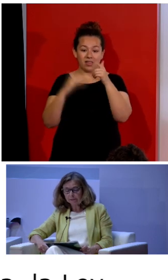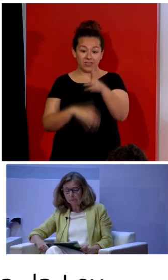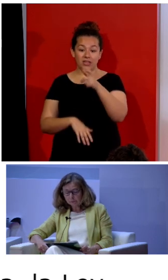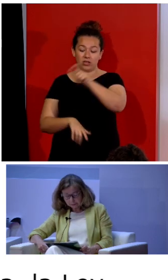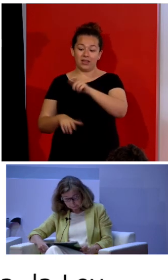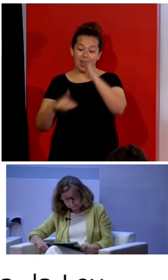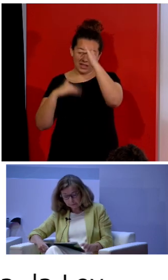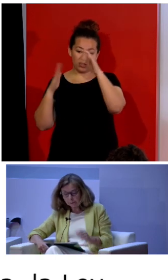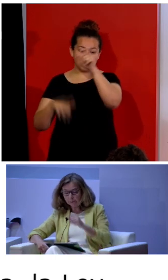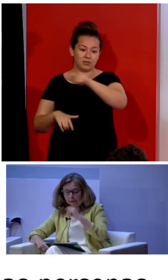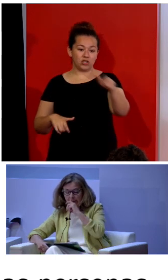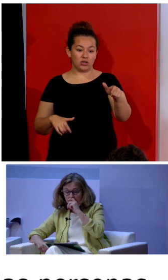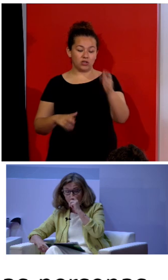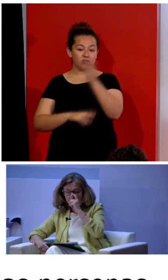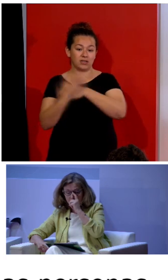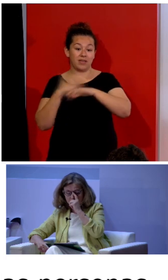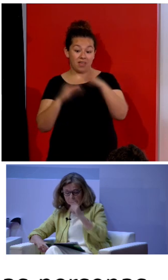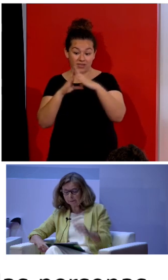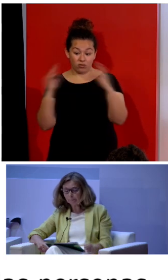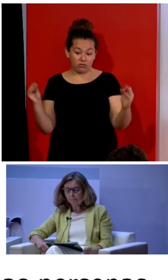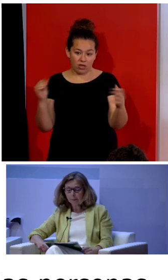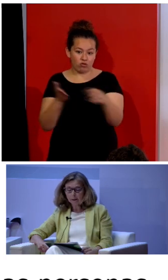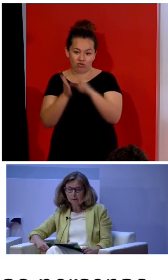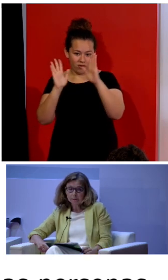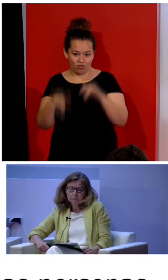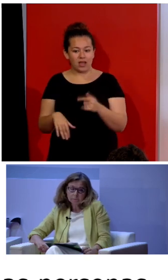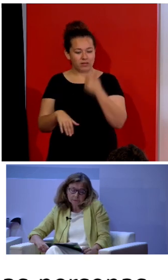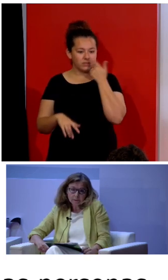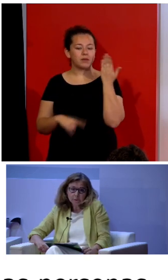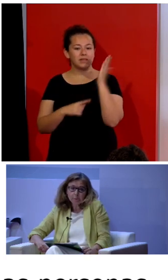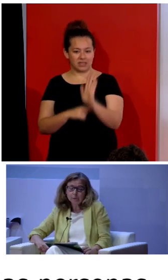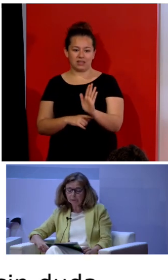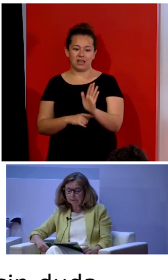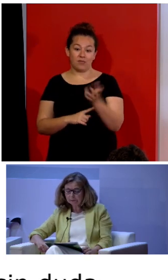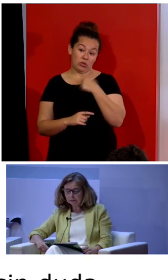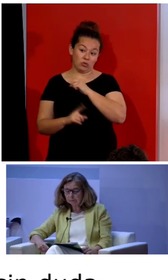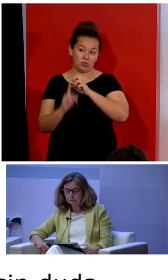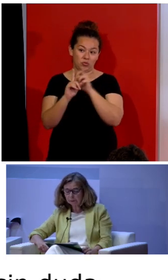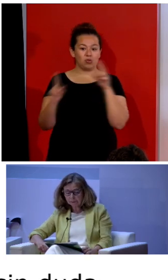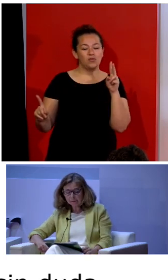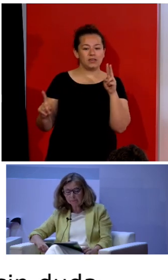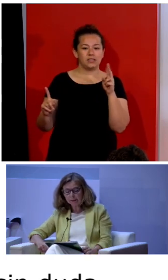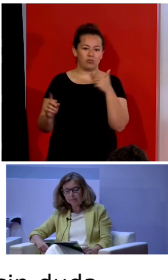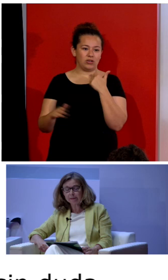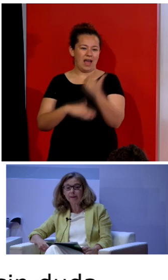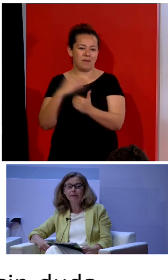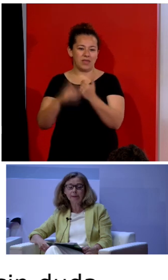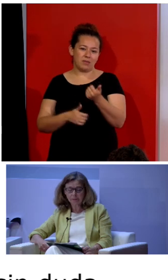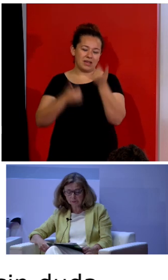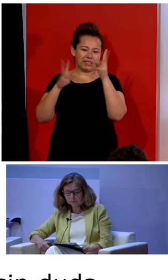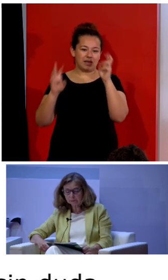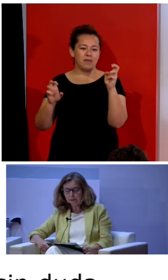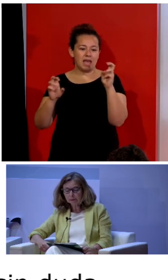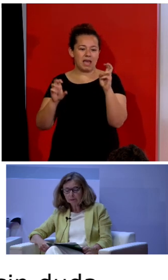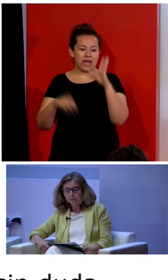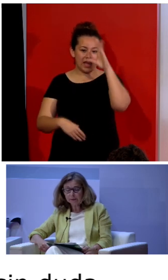discapacidad en Andalucía, que sin duda representa, desde nuestro punto de vista, un avance más en materia de